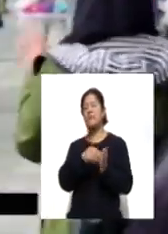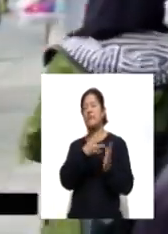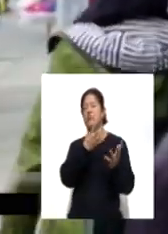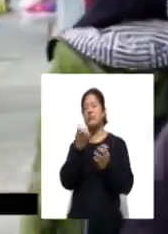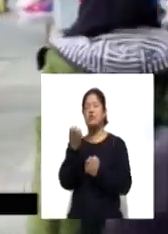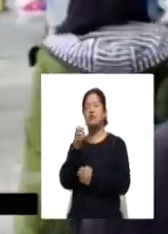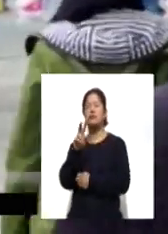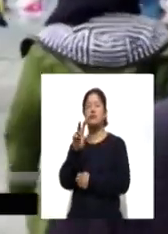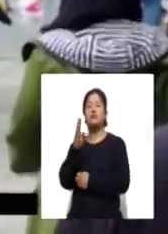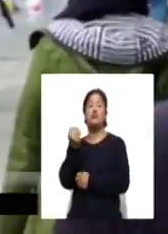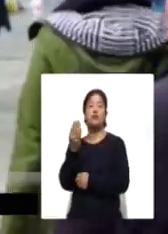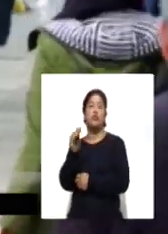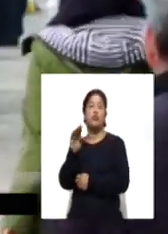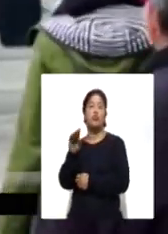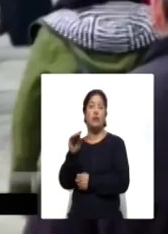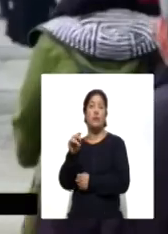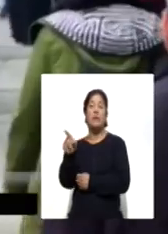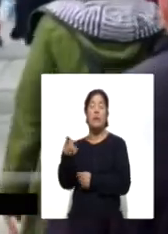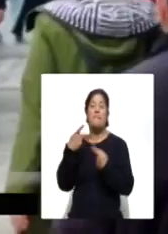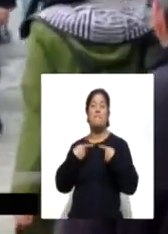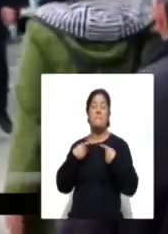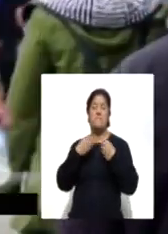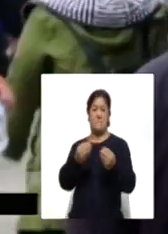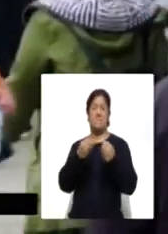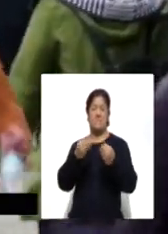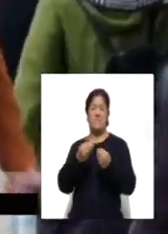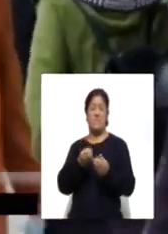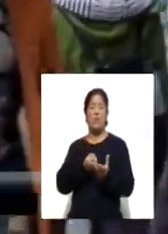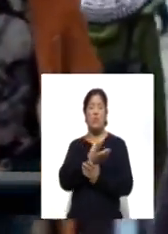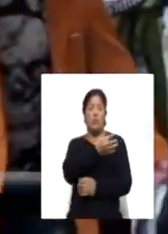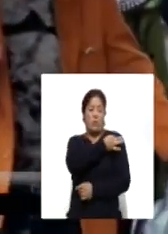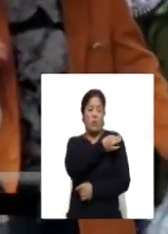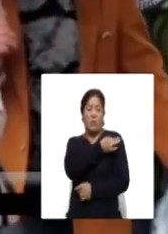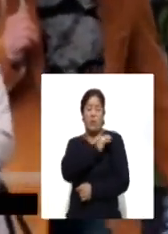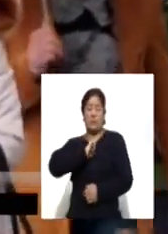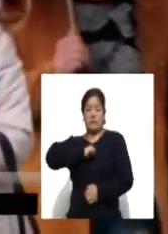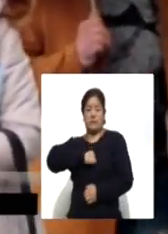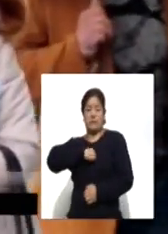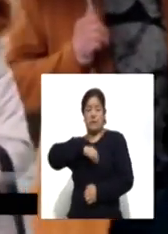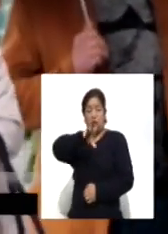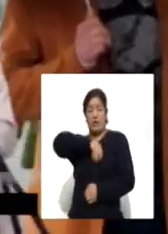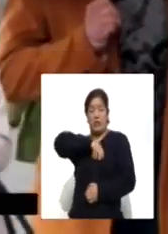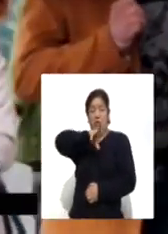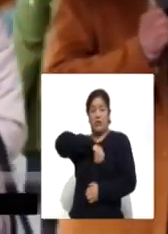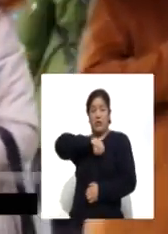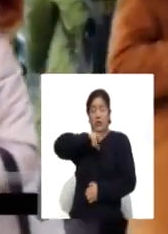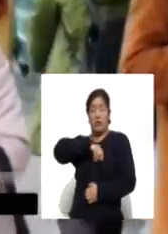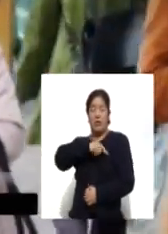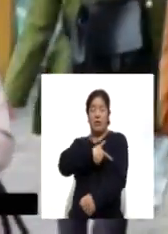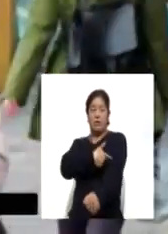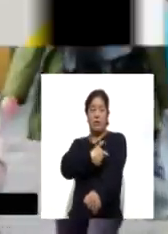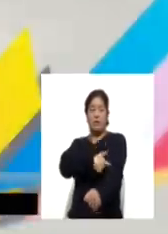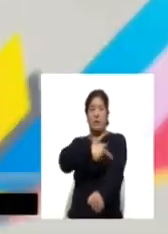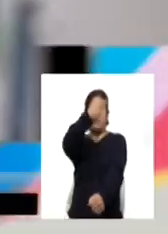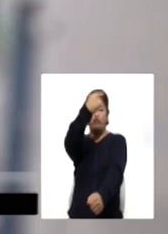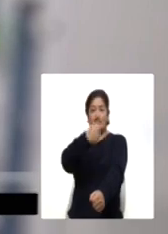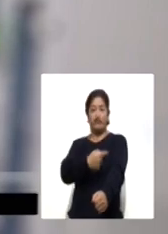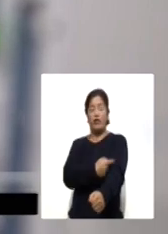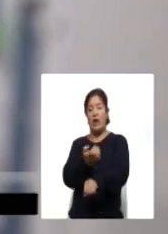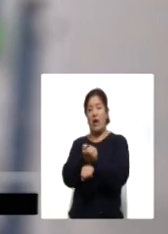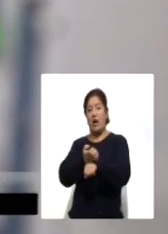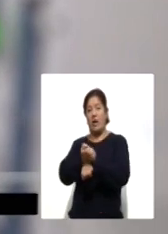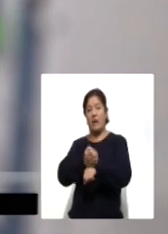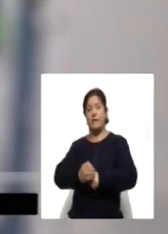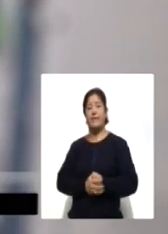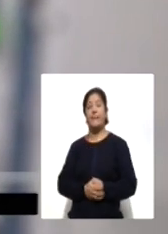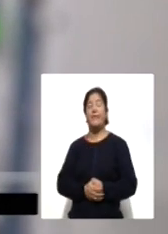1990, cuando cientos de personas en Irán fueron contaminadas por el virus del SIDA con lotes de transfusión sanguínea francesa. La